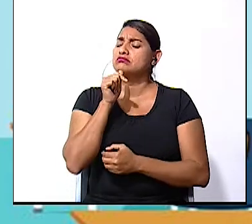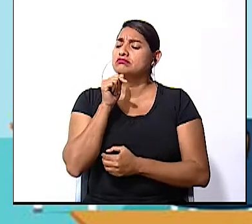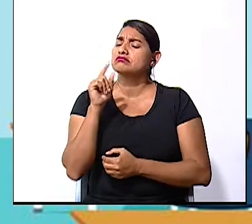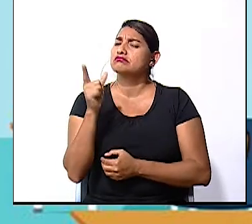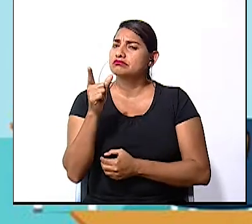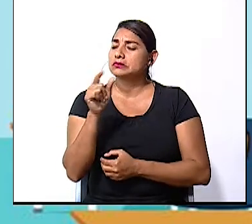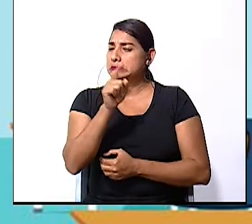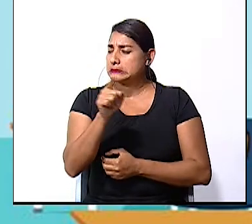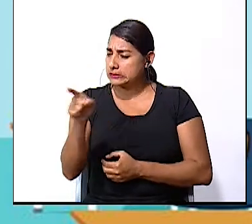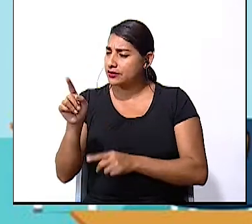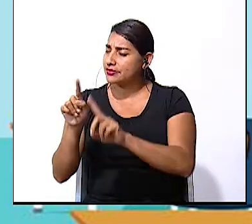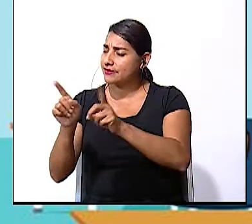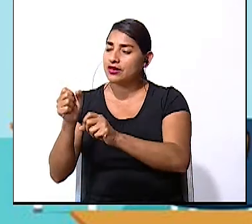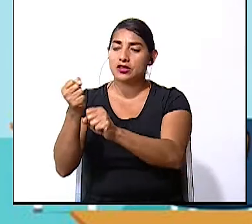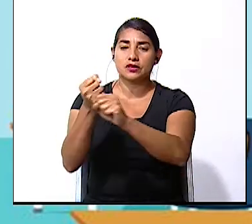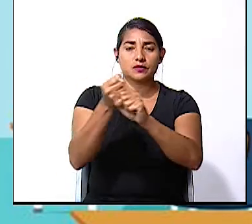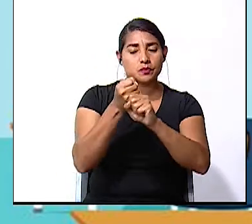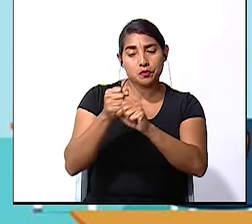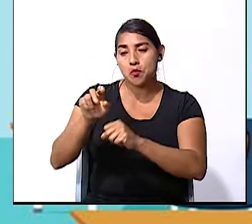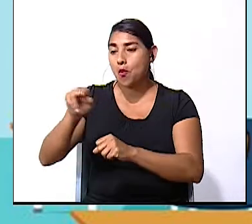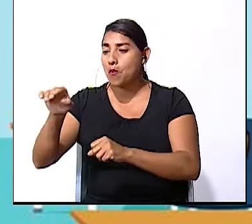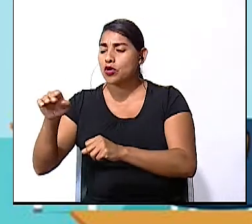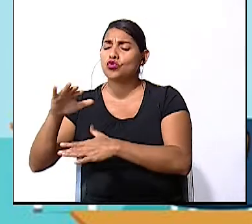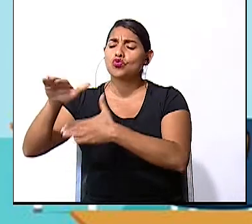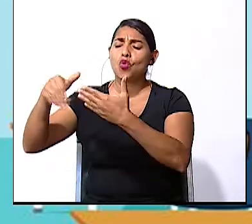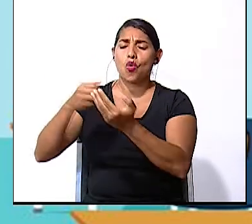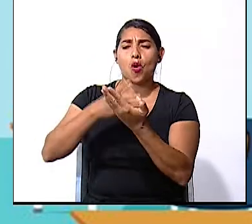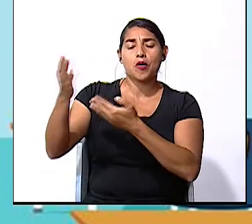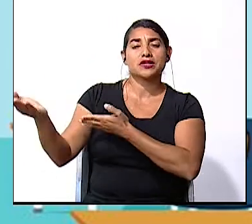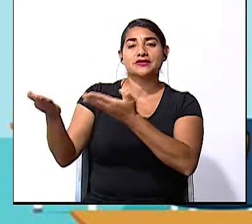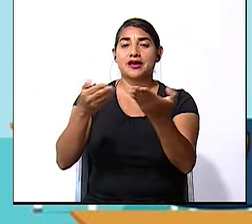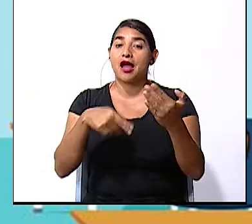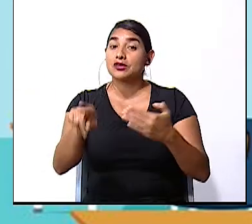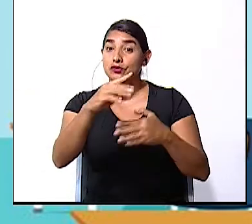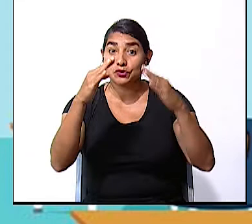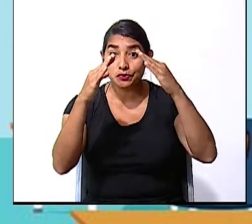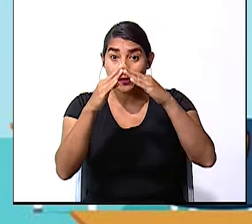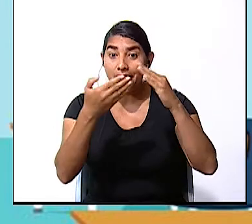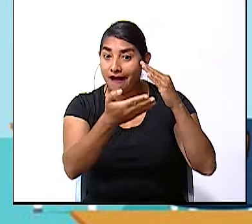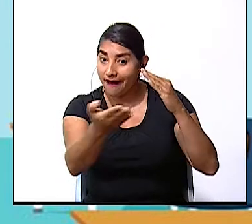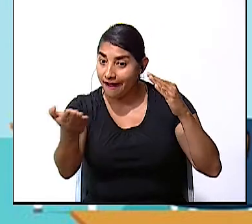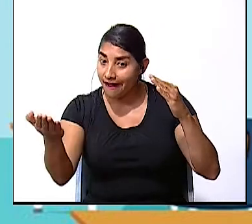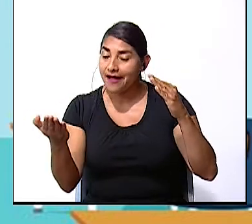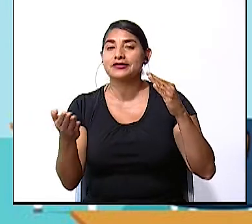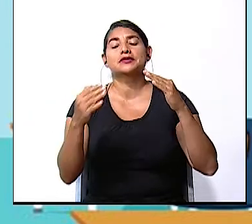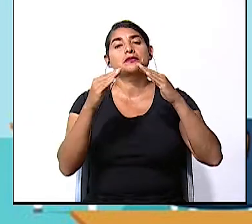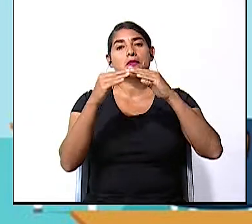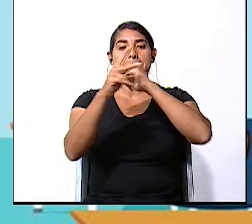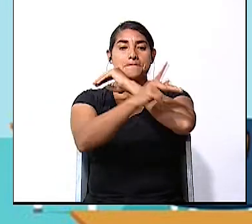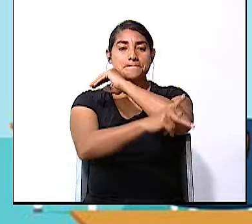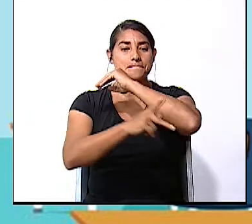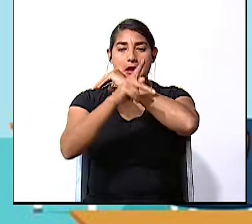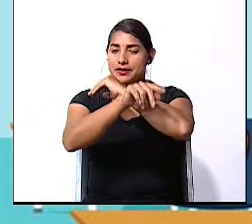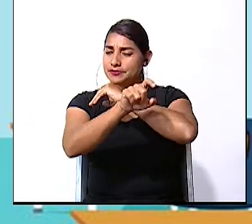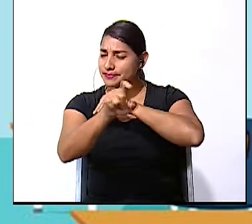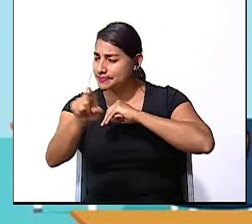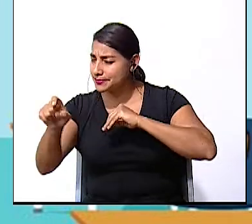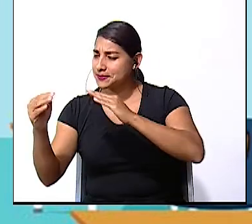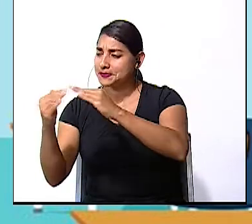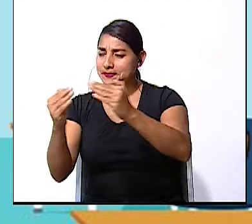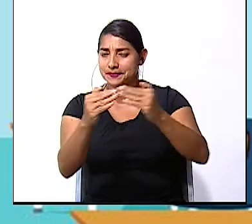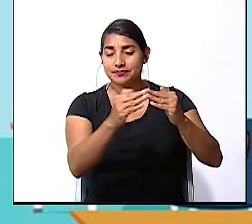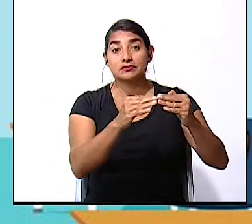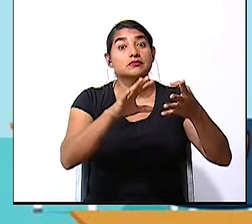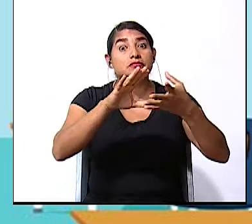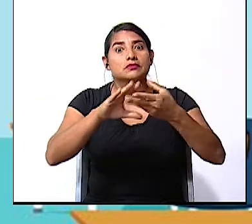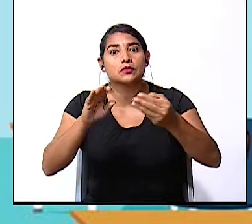siempre, a los compañeros que hacen que todos estos programas lleguen hasta los últimos rincones del país y